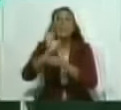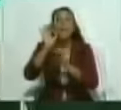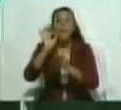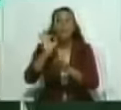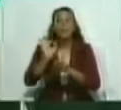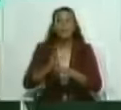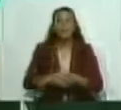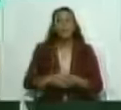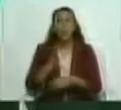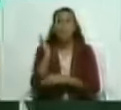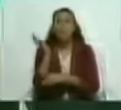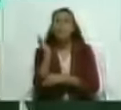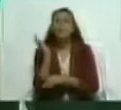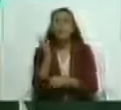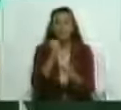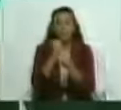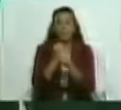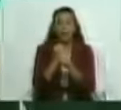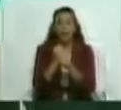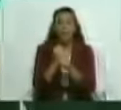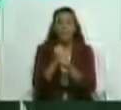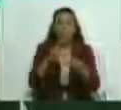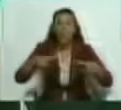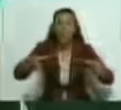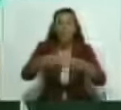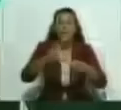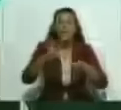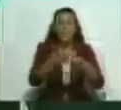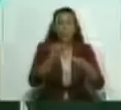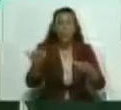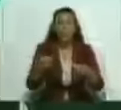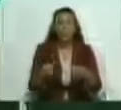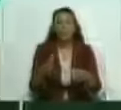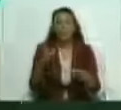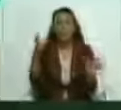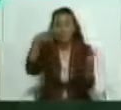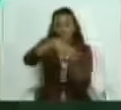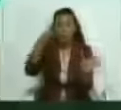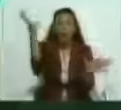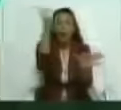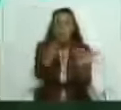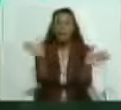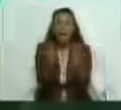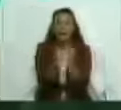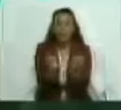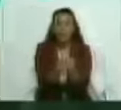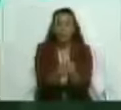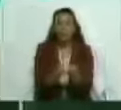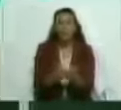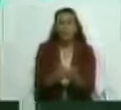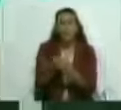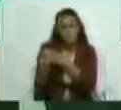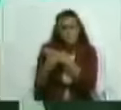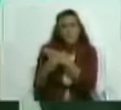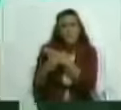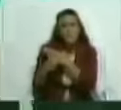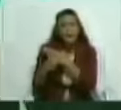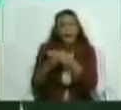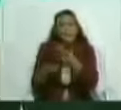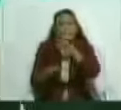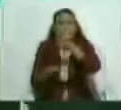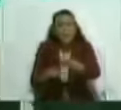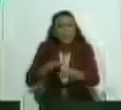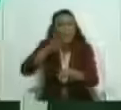como parlamentario electo por el Circuito 1 del Estado de Anzoátegui. Y él me decía, fíjate dónde has